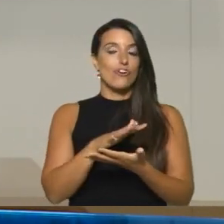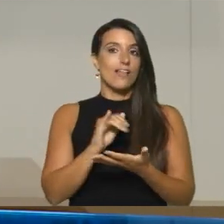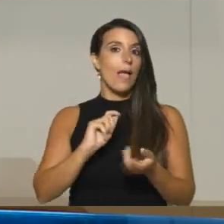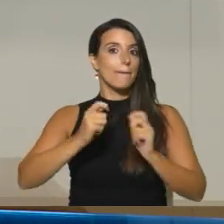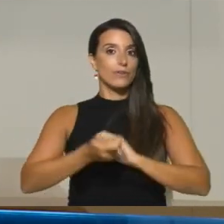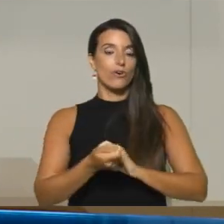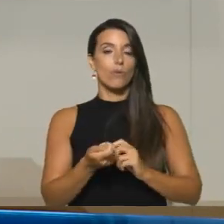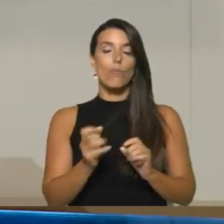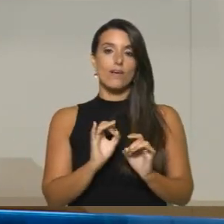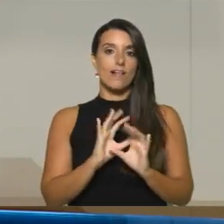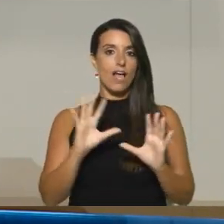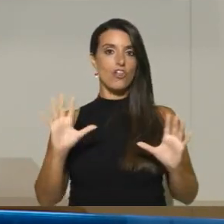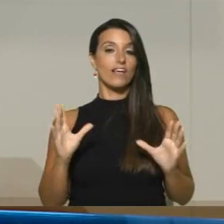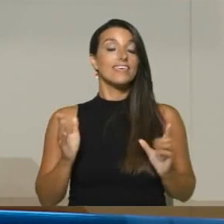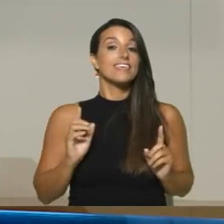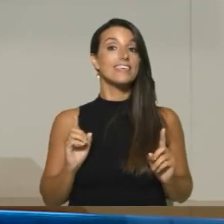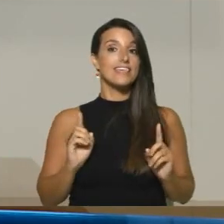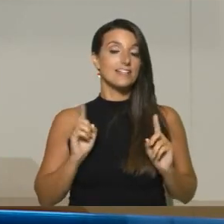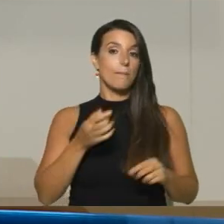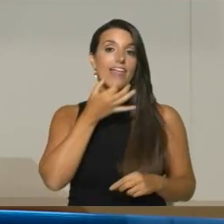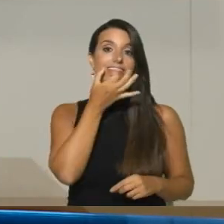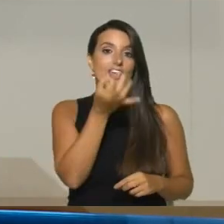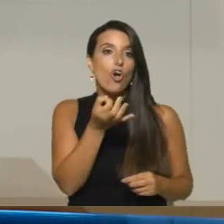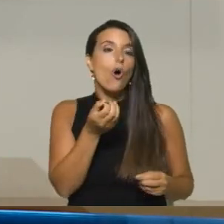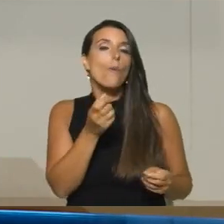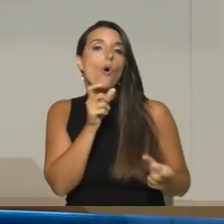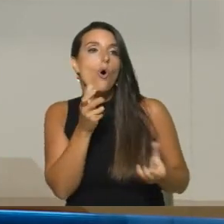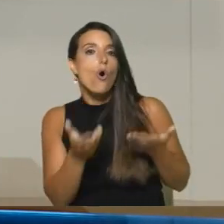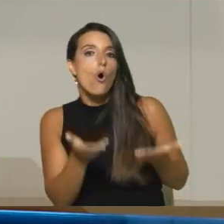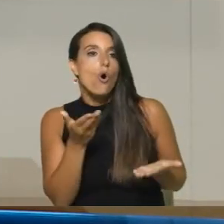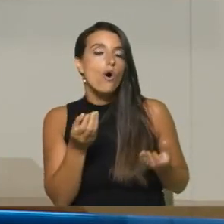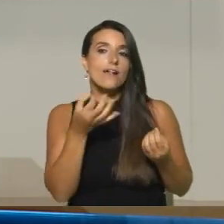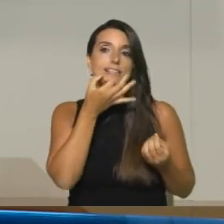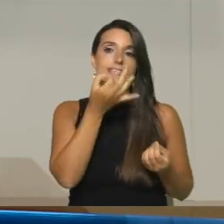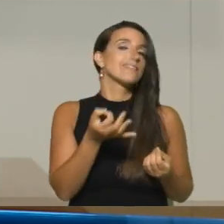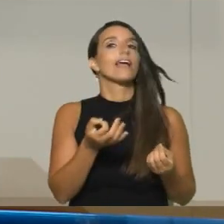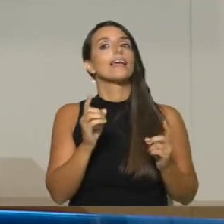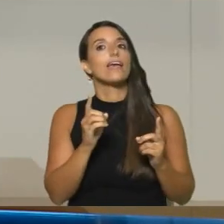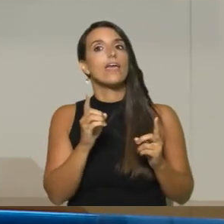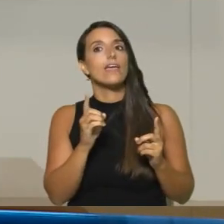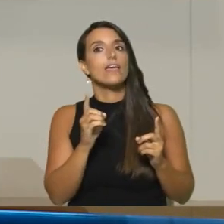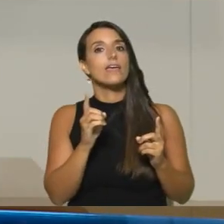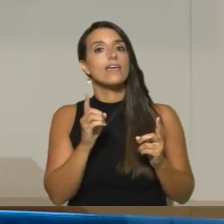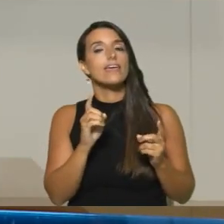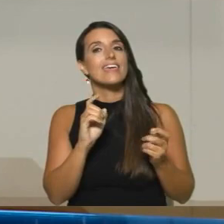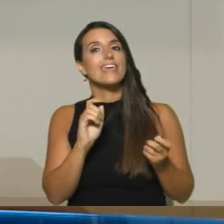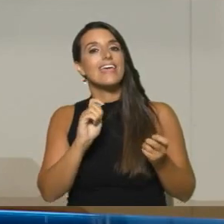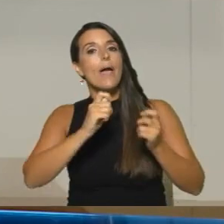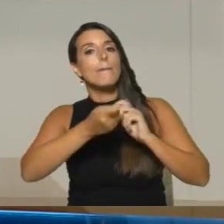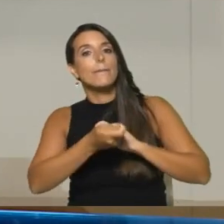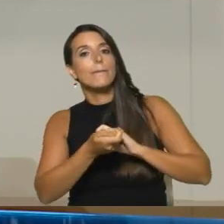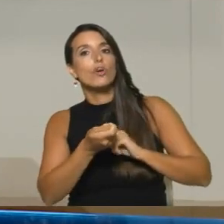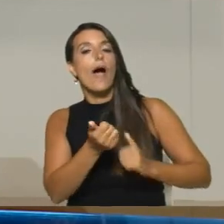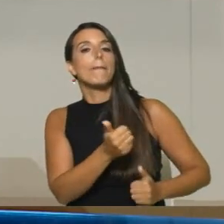muy claro y se ha dicho para justificar cambio de postura que lo que pasa es que hubo un cambio de ecuación interna en